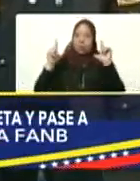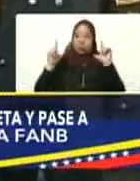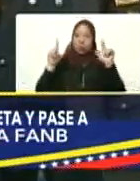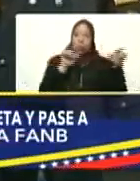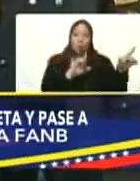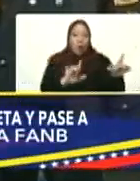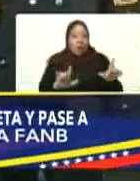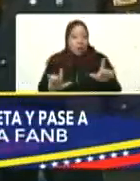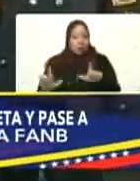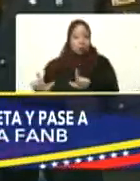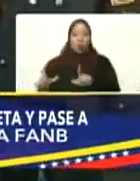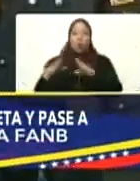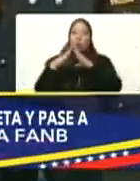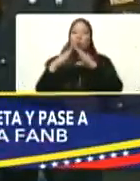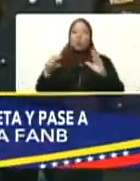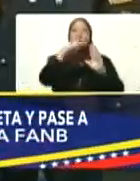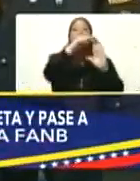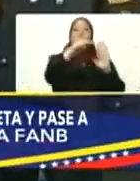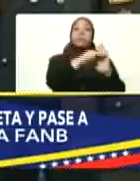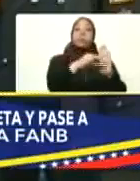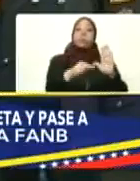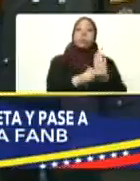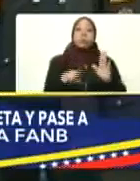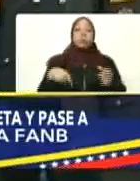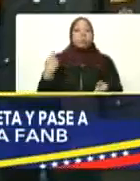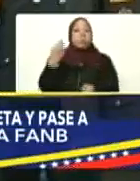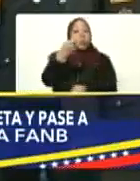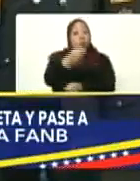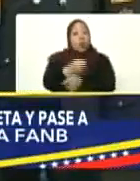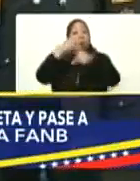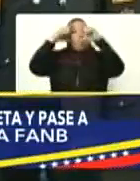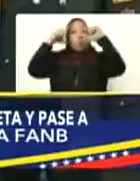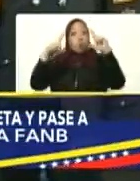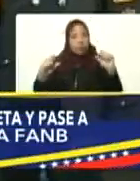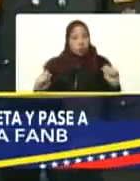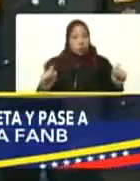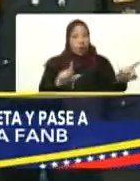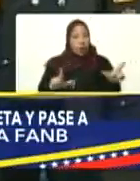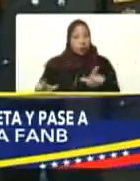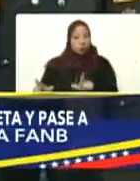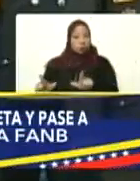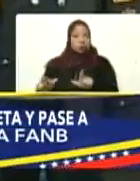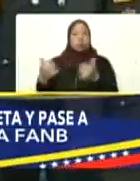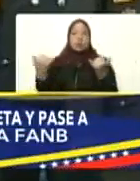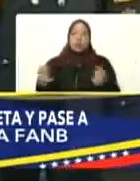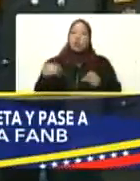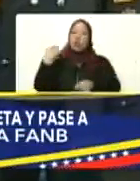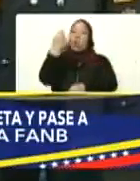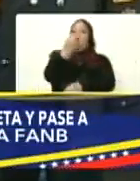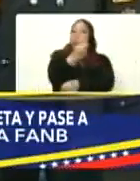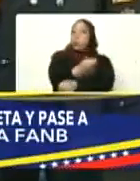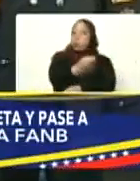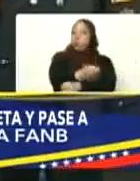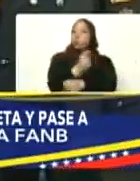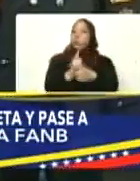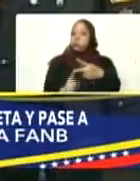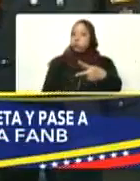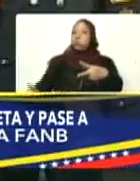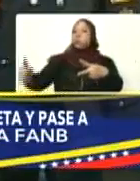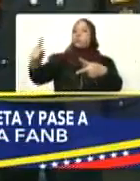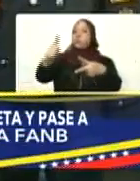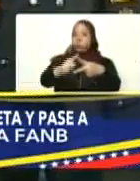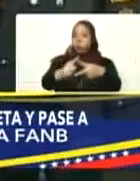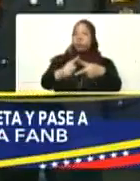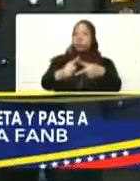cumplido todos los requisitos académicos y profesionales, a la graduación y el ascenso al grado de